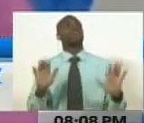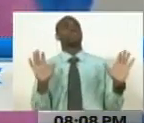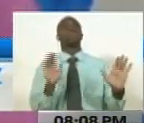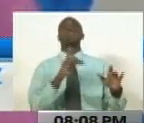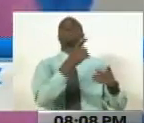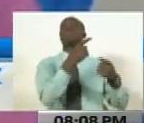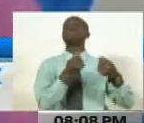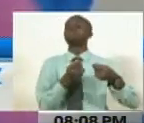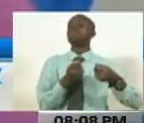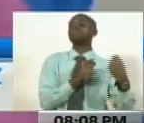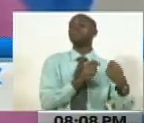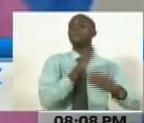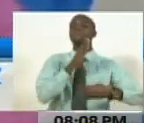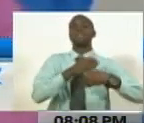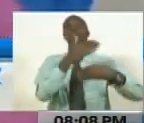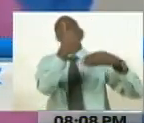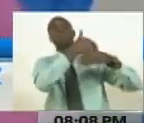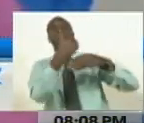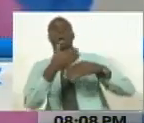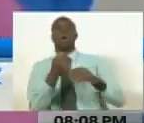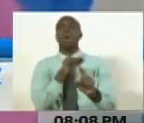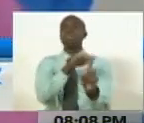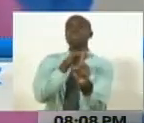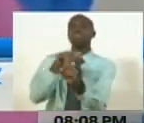financiero, es el bullying mediático,